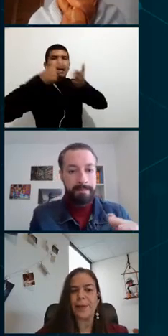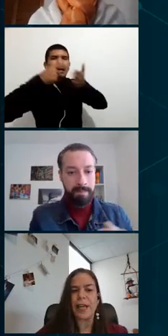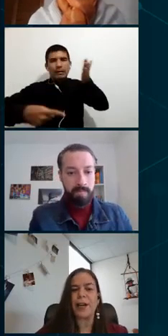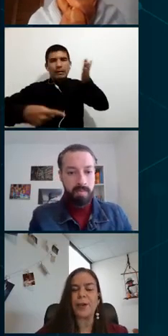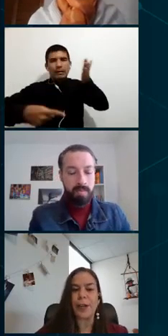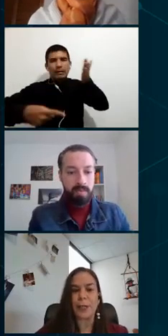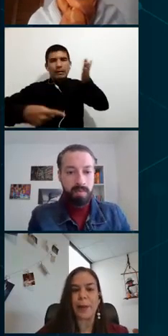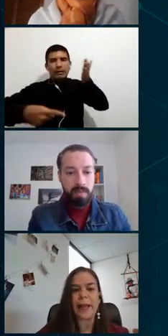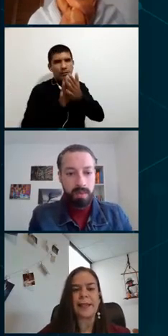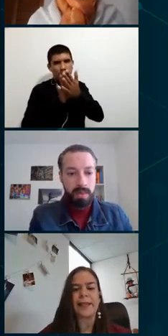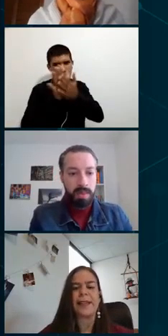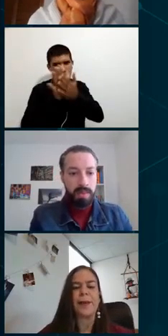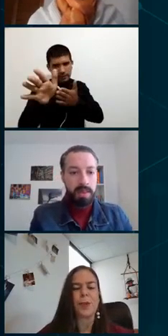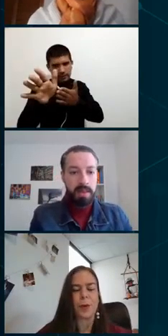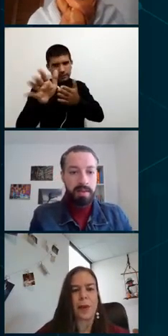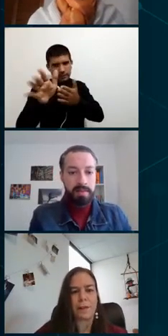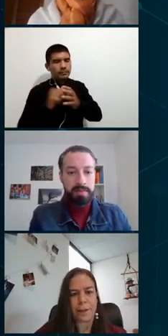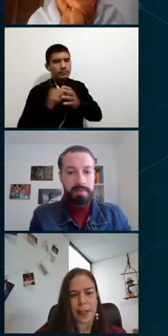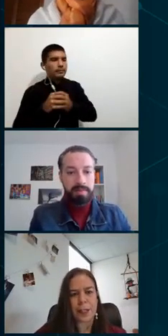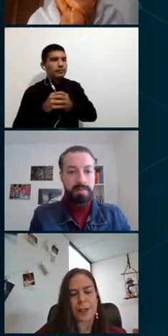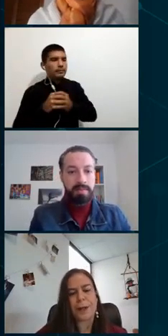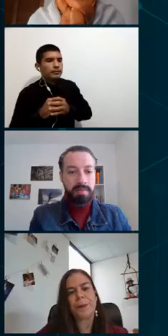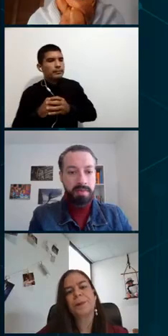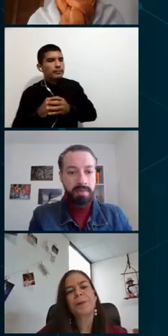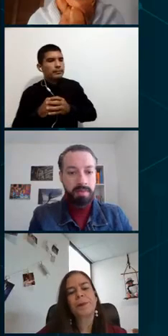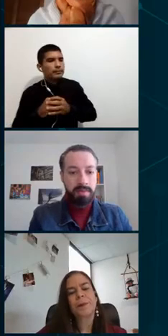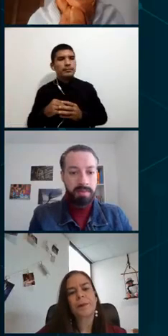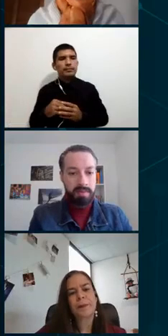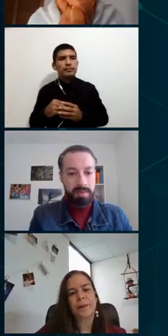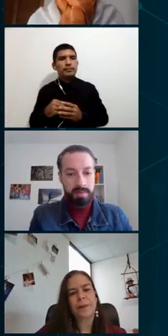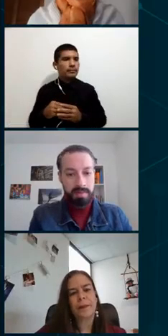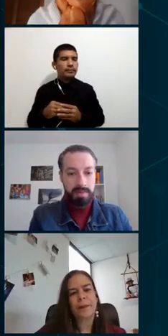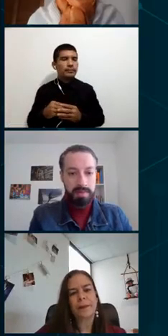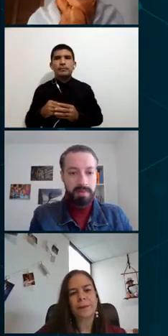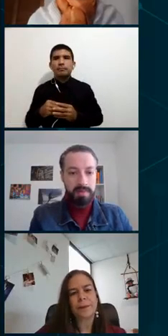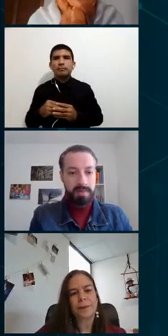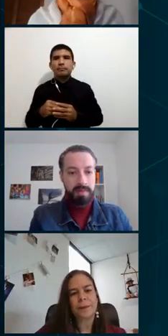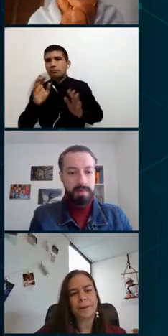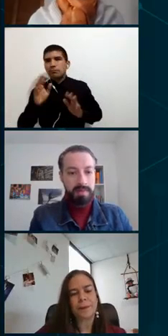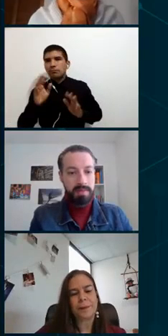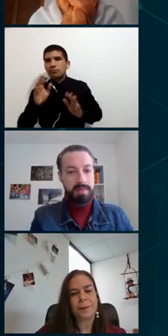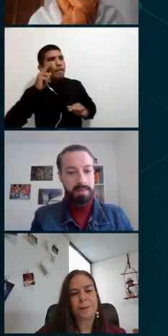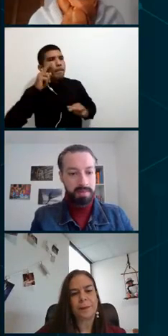Bueno, ya empezamos a darnos respuestas. Tenemos un edificio.